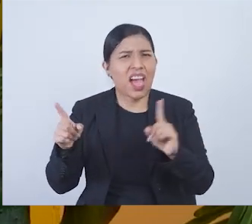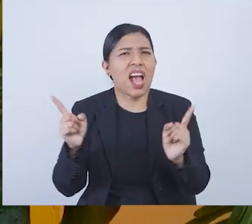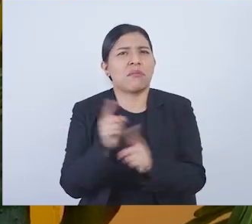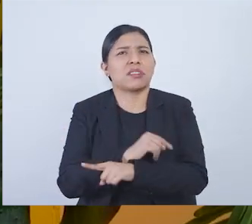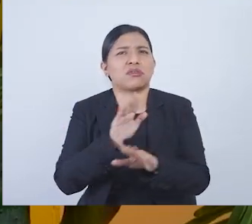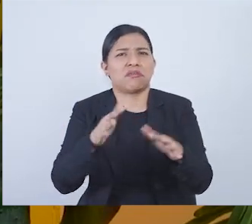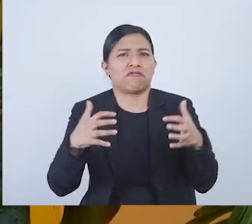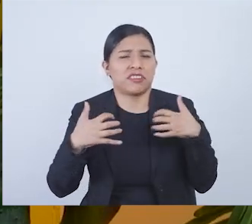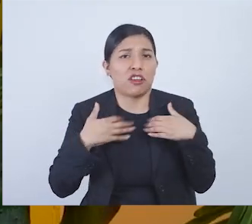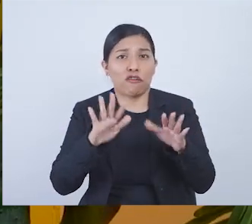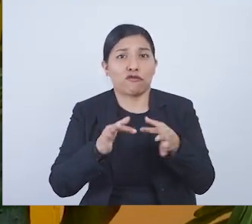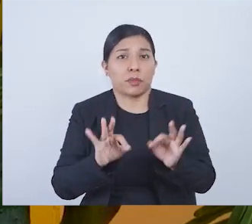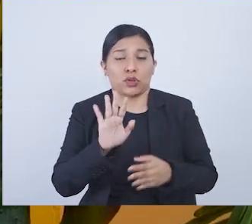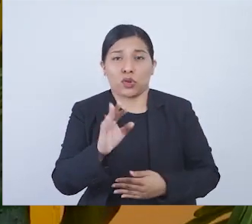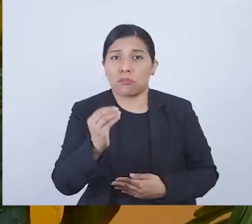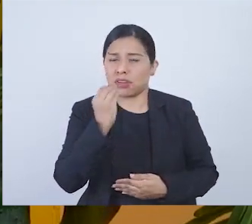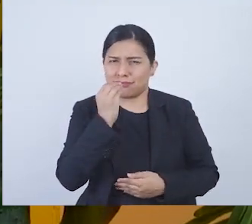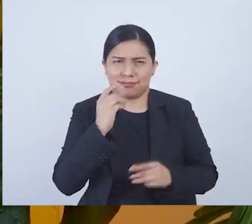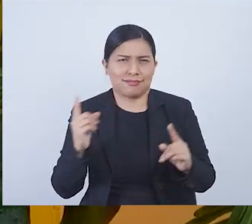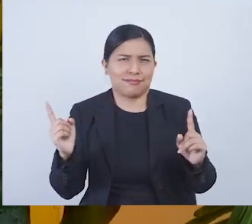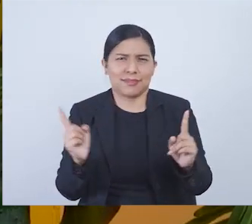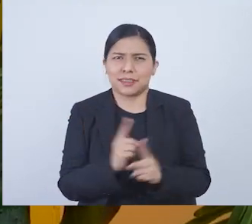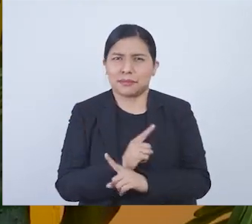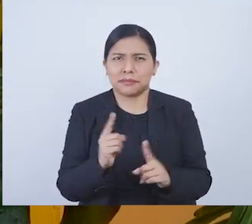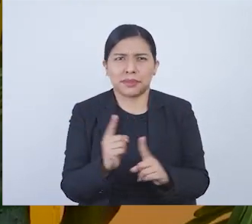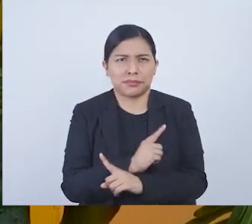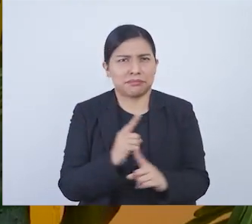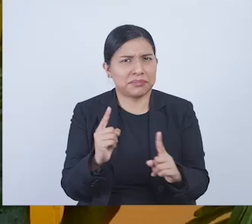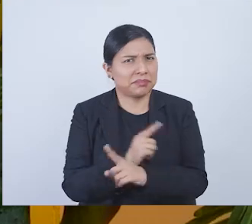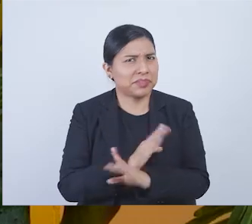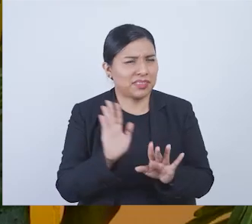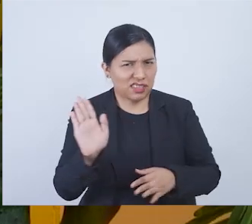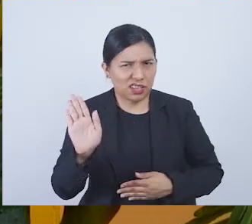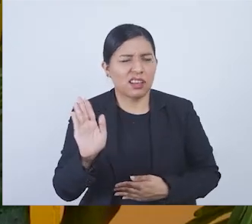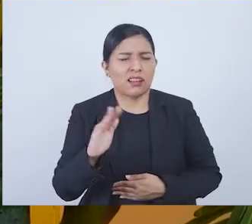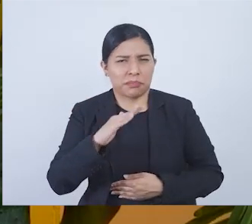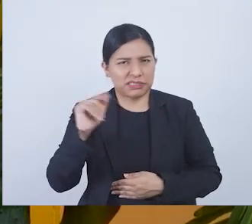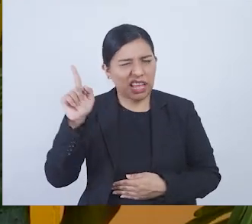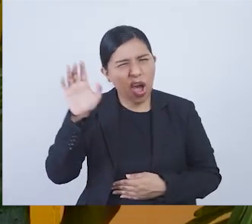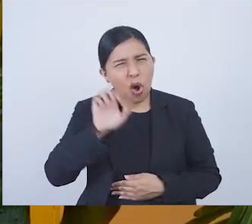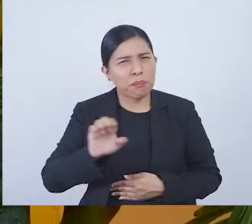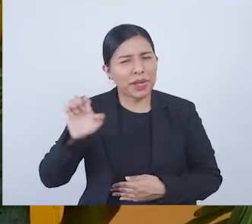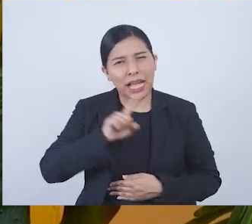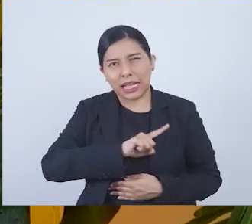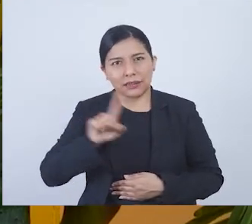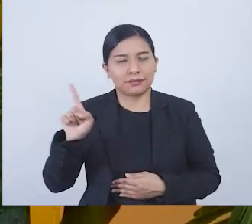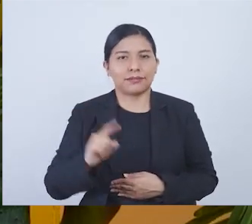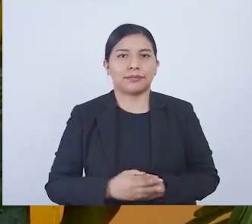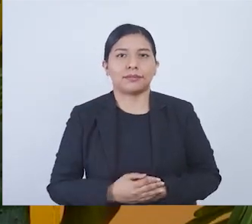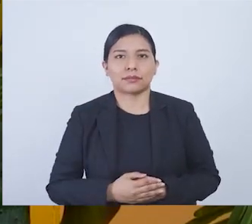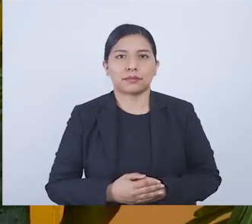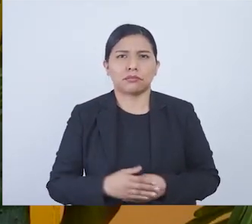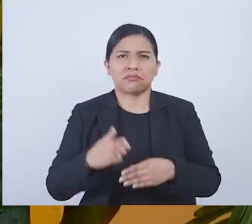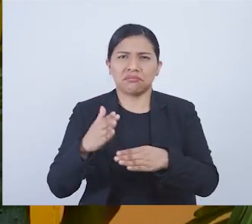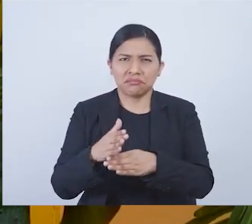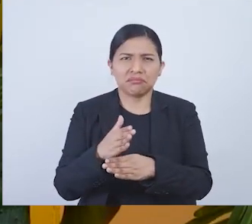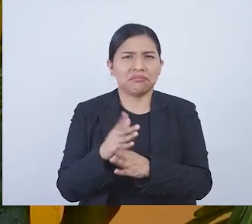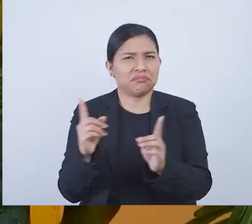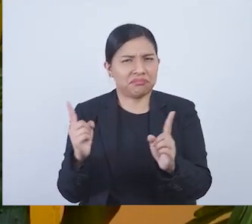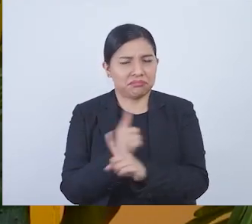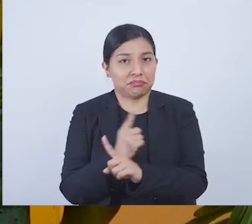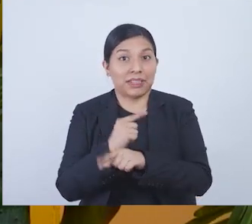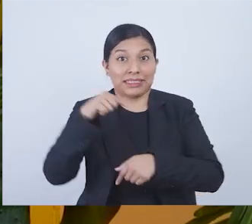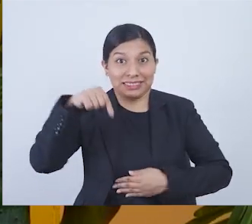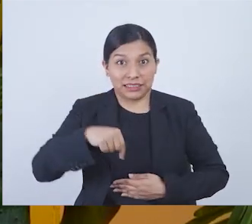de alimentarse. Esos cambios en Europa se dieron pues paulatinamente, pero a nosotros en Latinoamérica